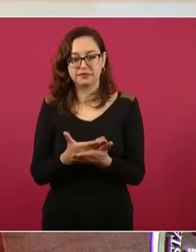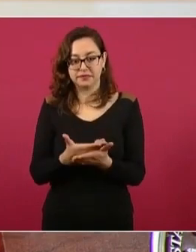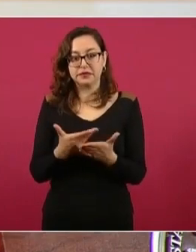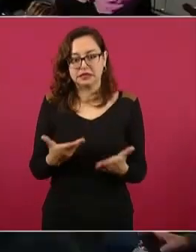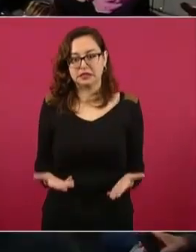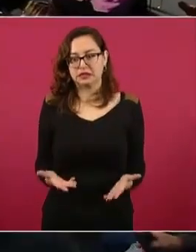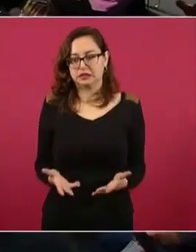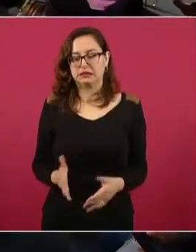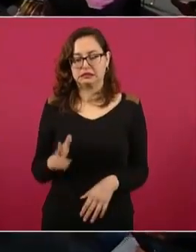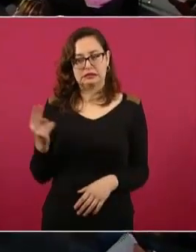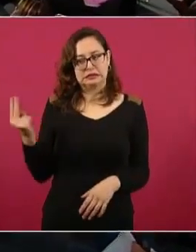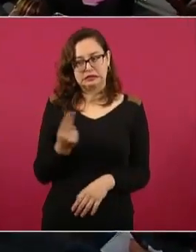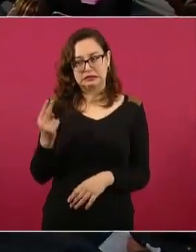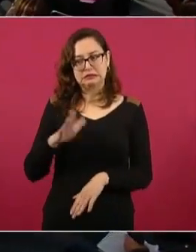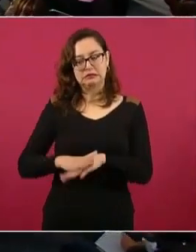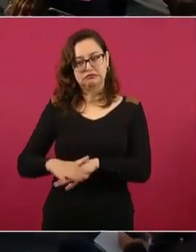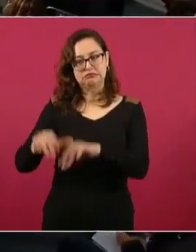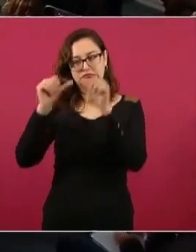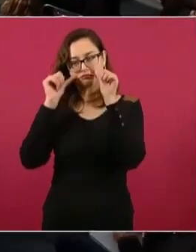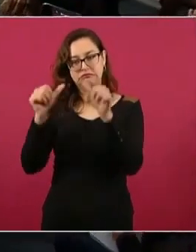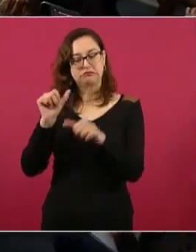Hay muchos problemas